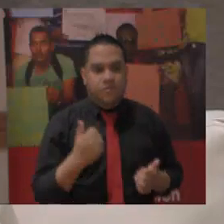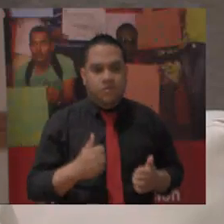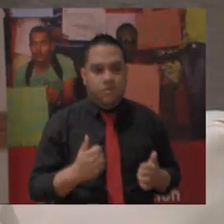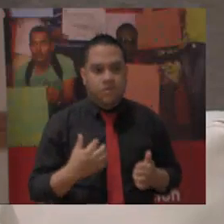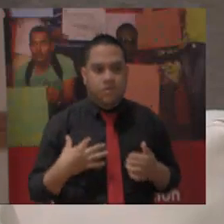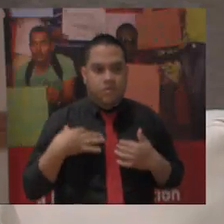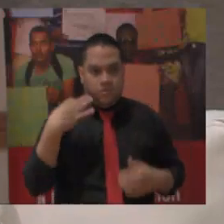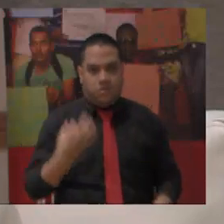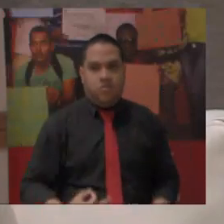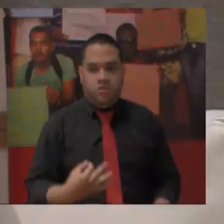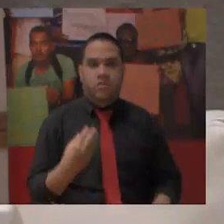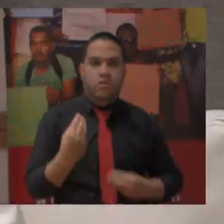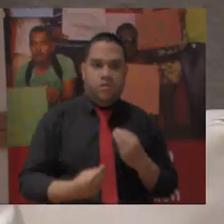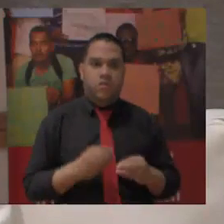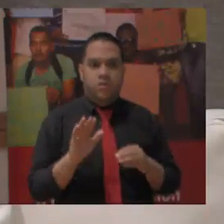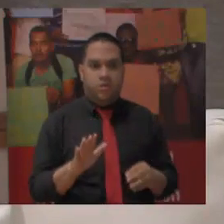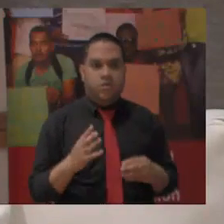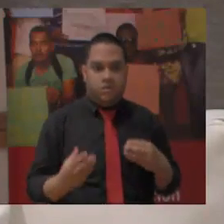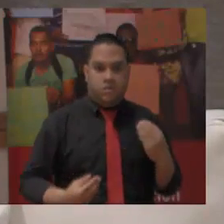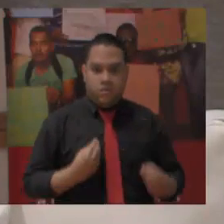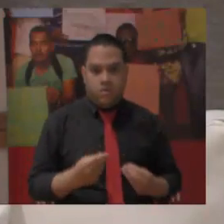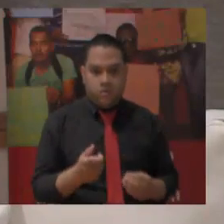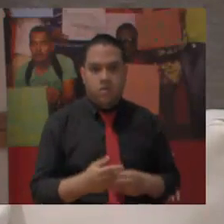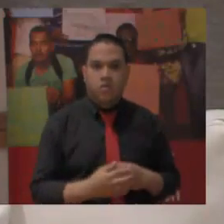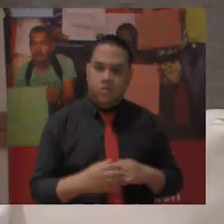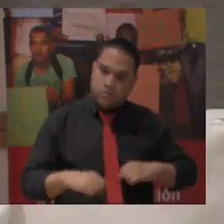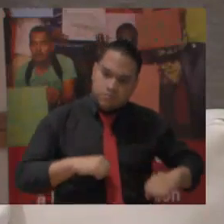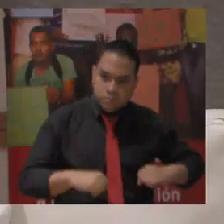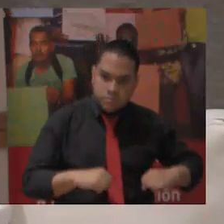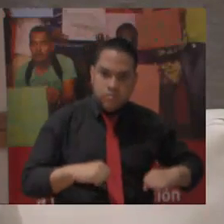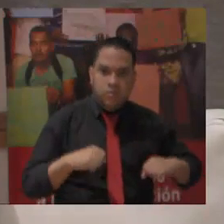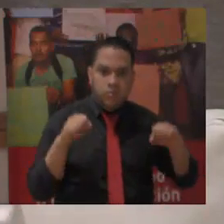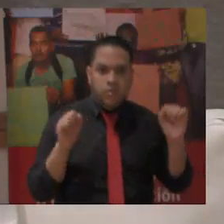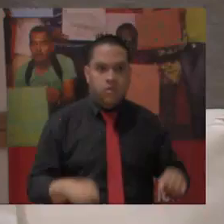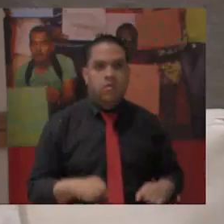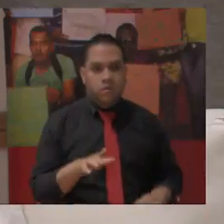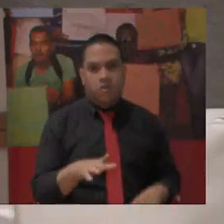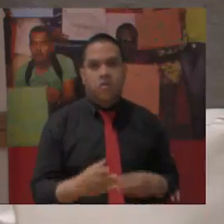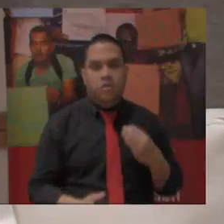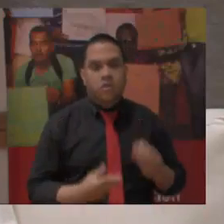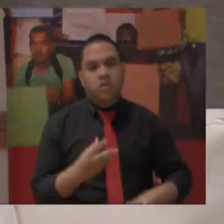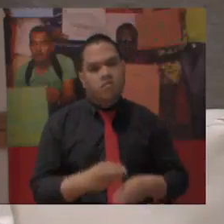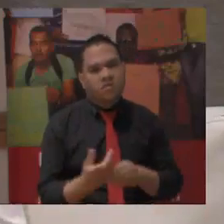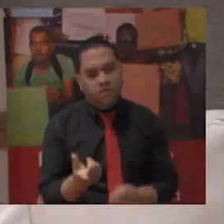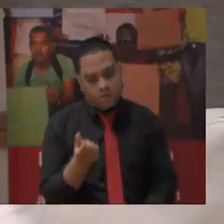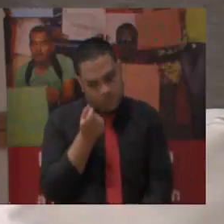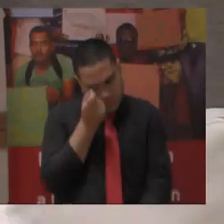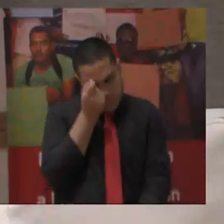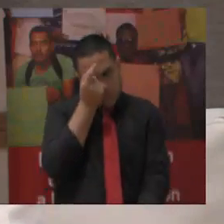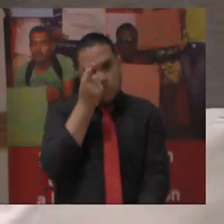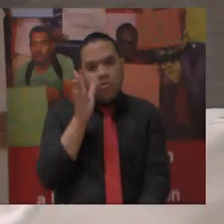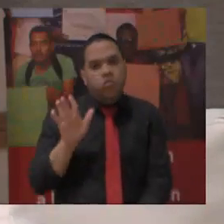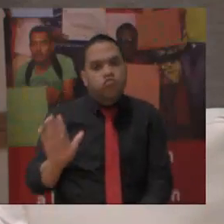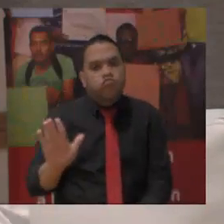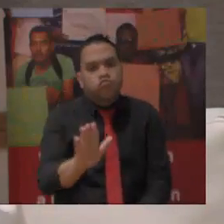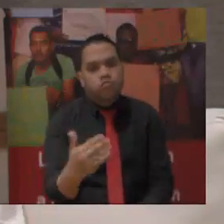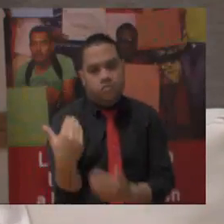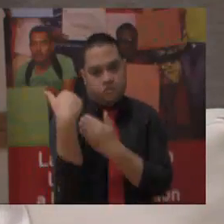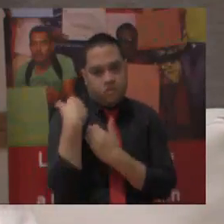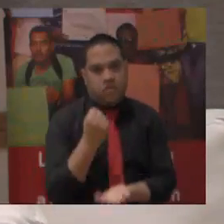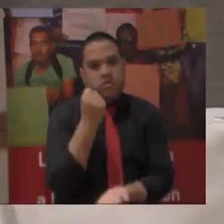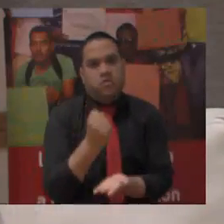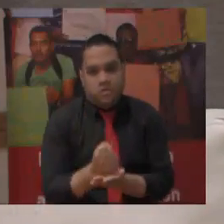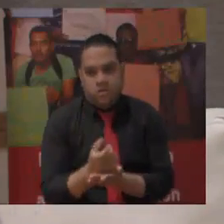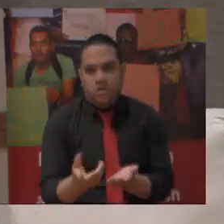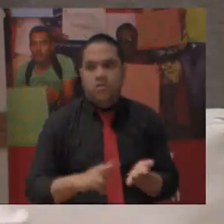ética. Allá es donde tenemos que movernos. Y superar eso es entender que nuestras obligaciones van más